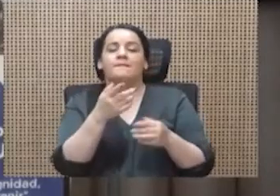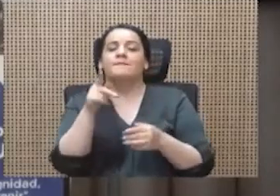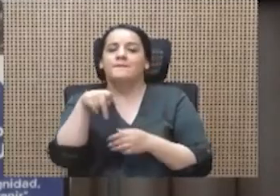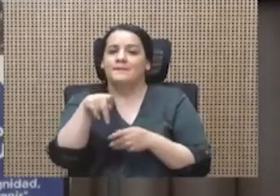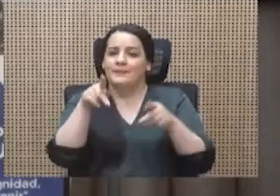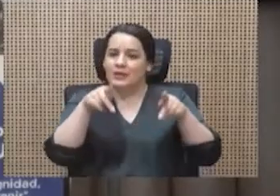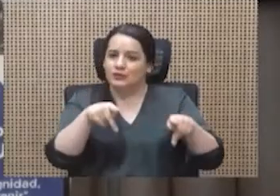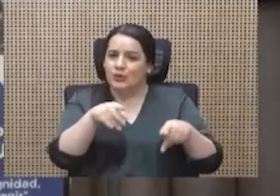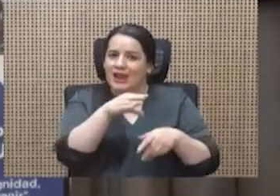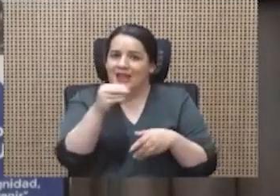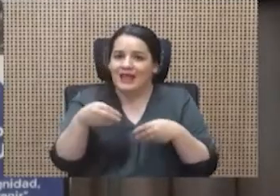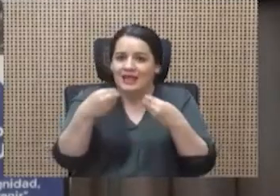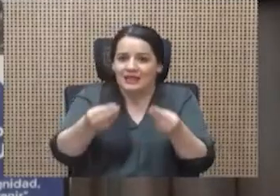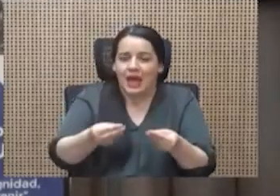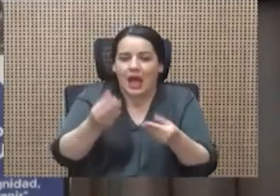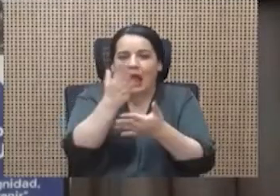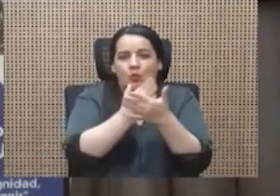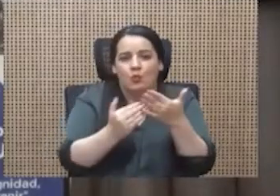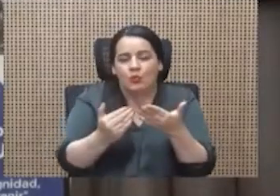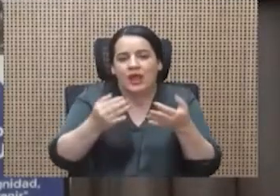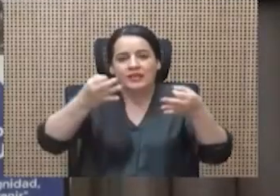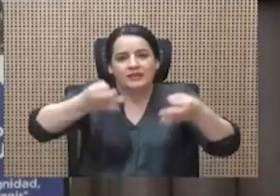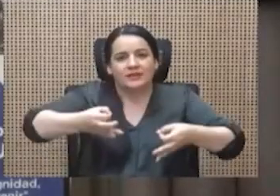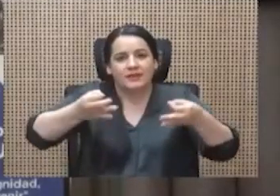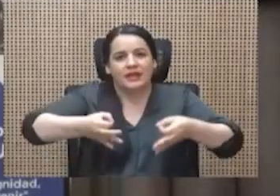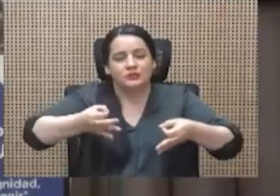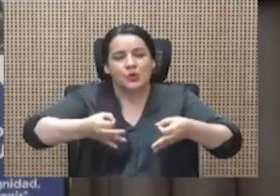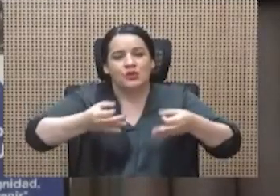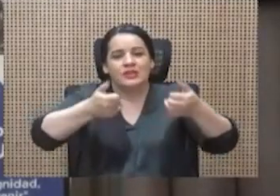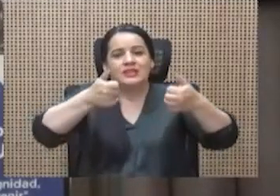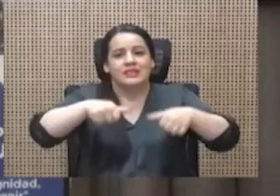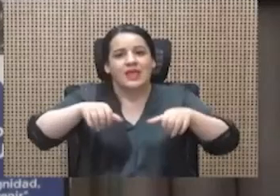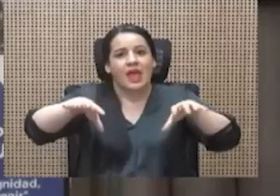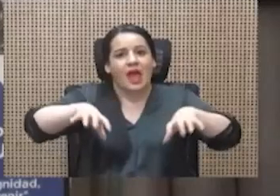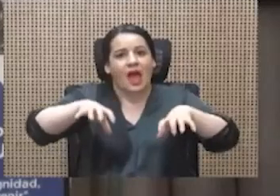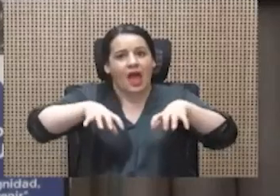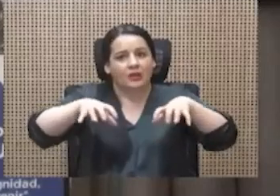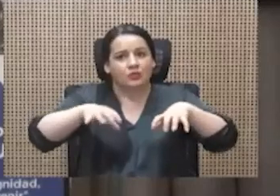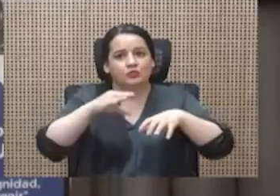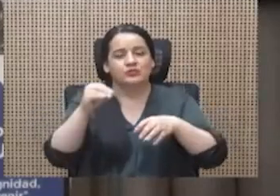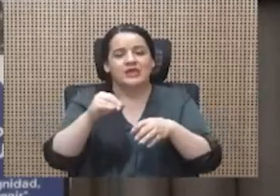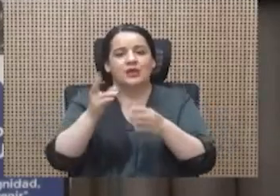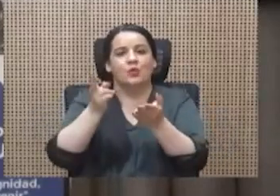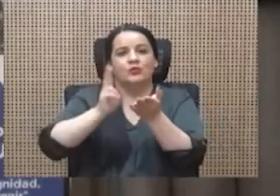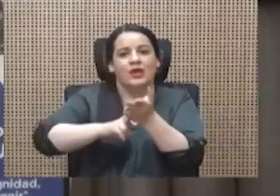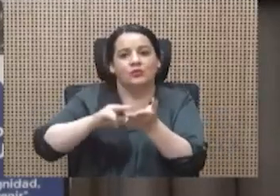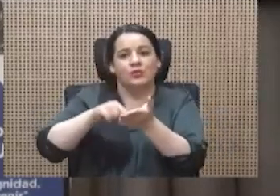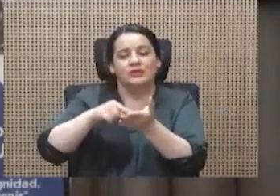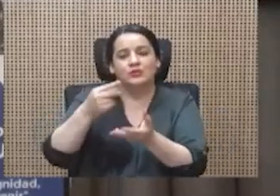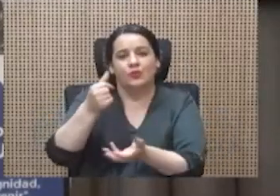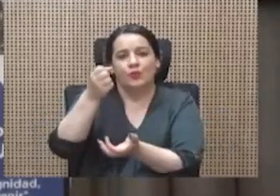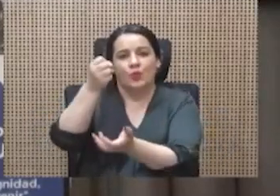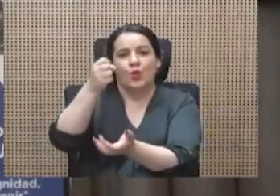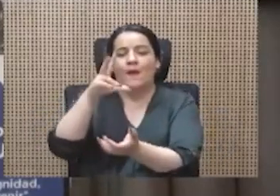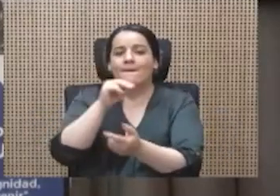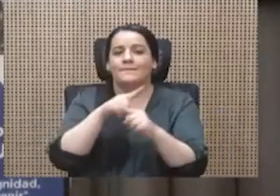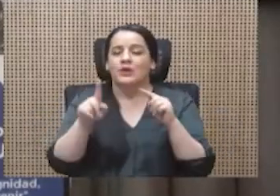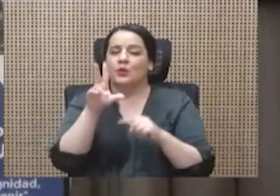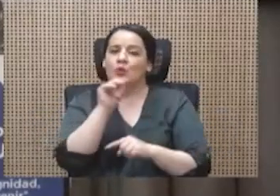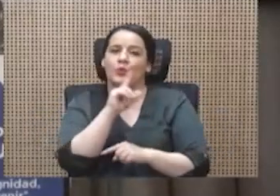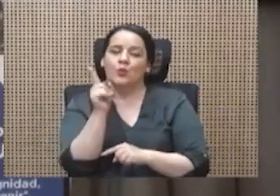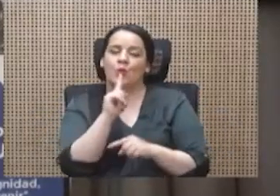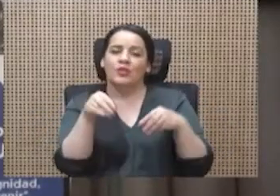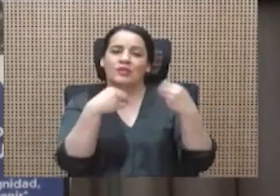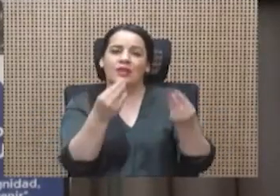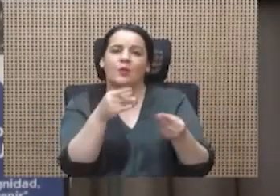de determinados actos y contratos con cargo a esos fondos, pero que no comporta una descentralización funcional